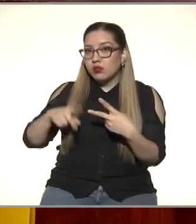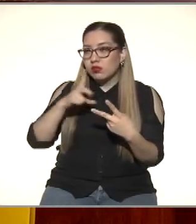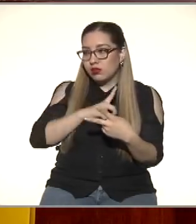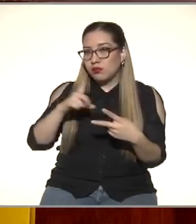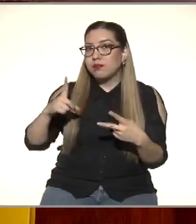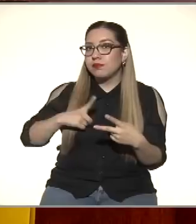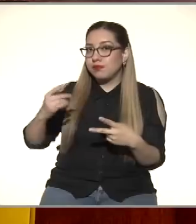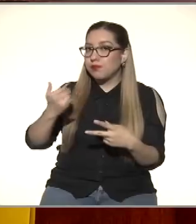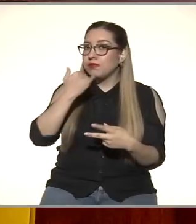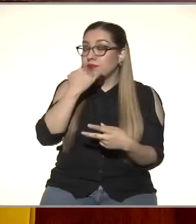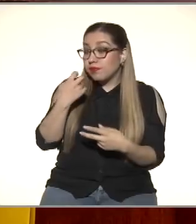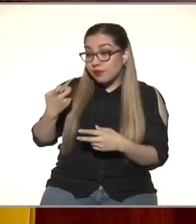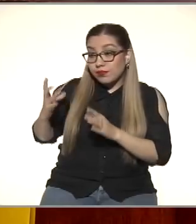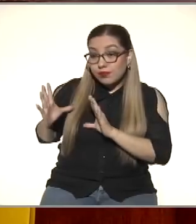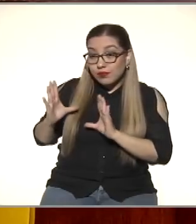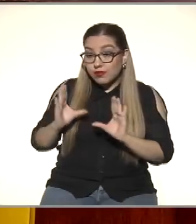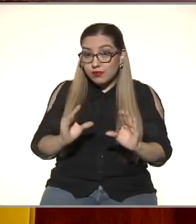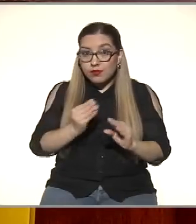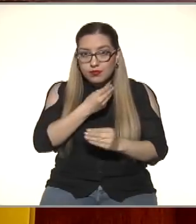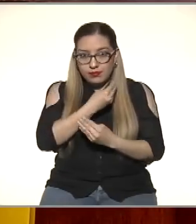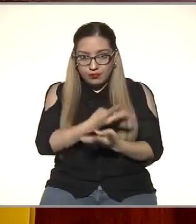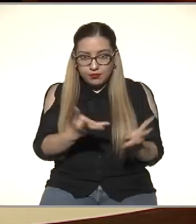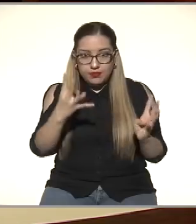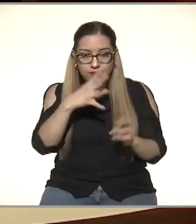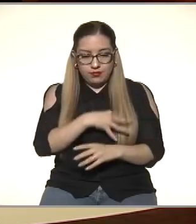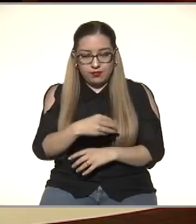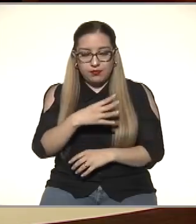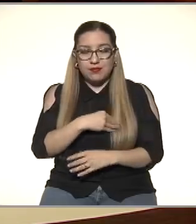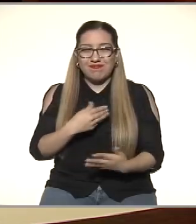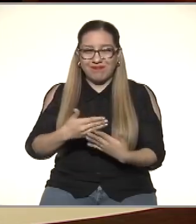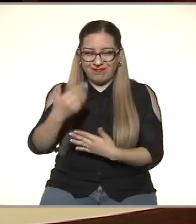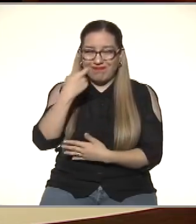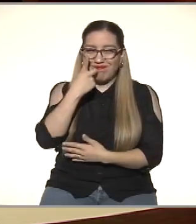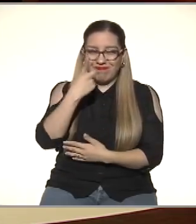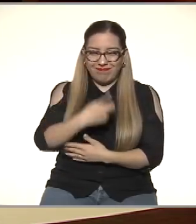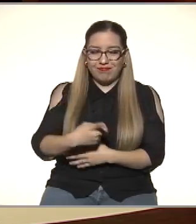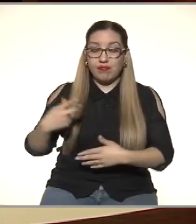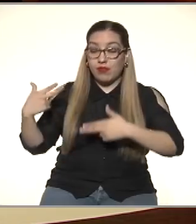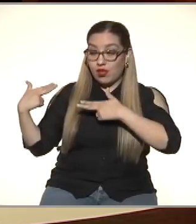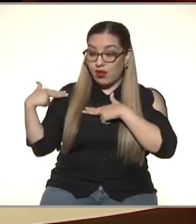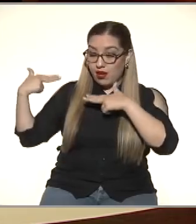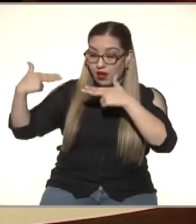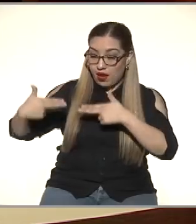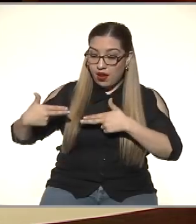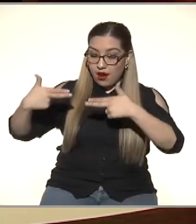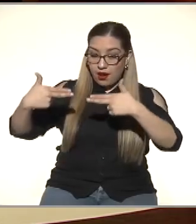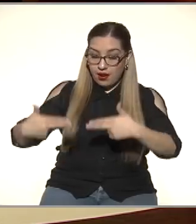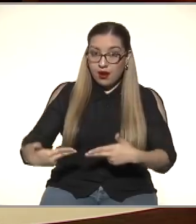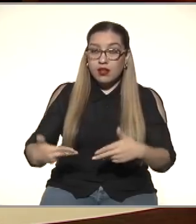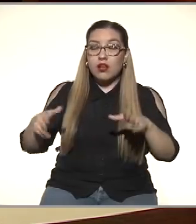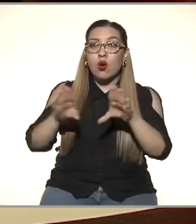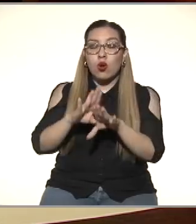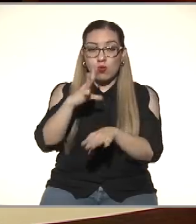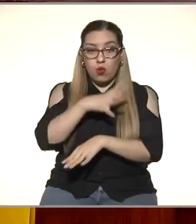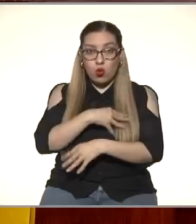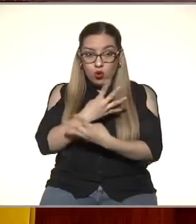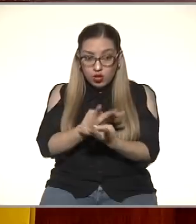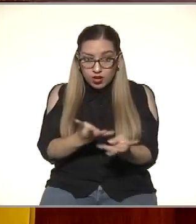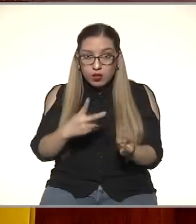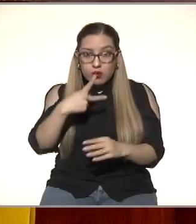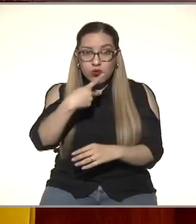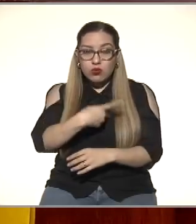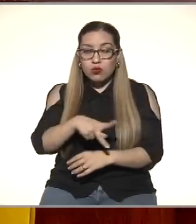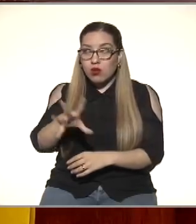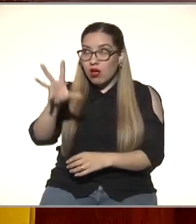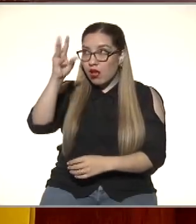también. Hablábamos hace un momento de la herencia, ¿no? Sí. Y de lo que se hereda y de cómo los hijos hacen este sistema de valores en torno a